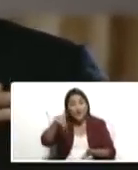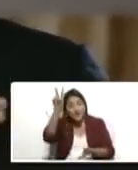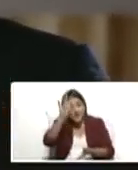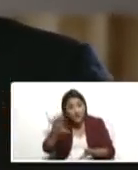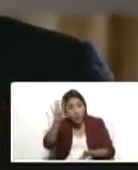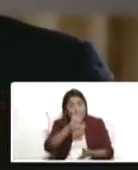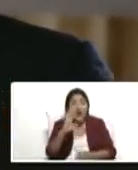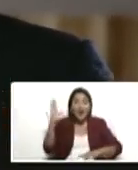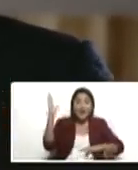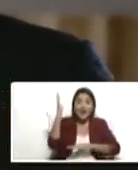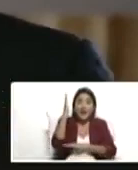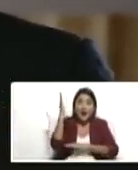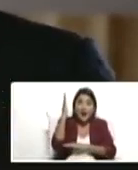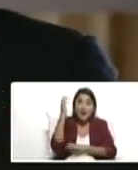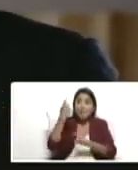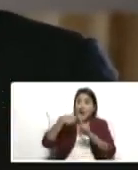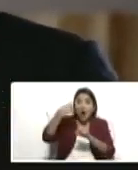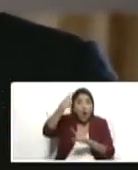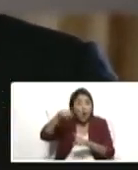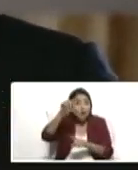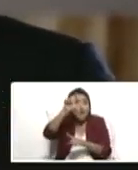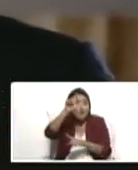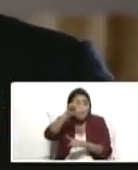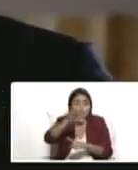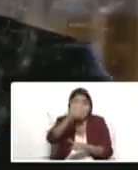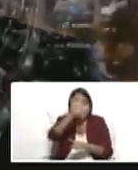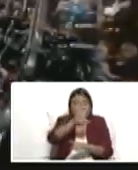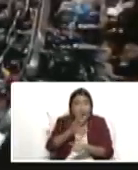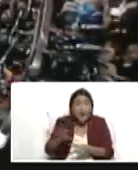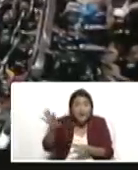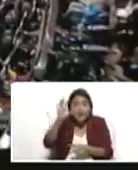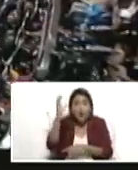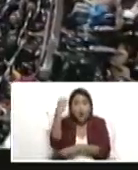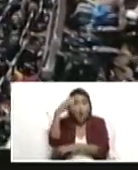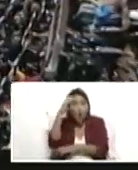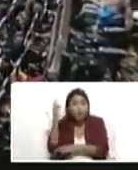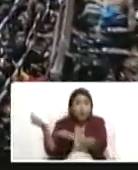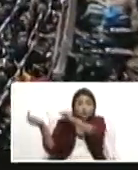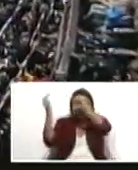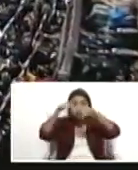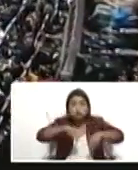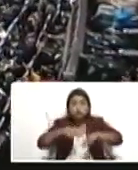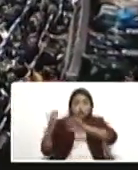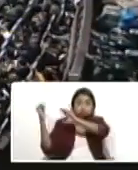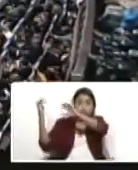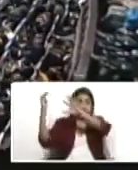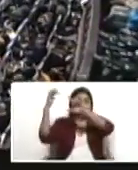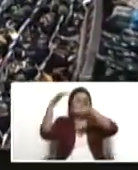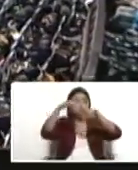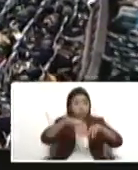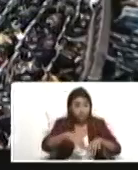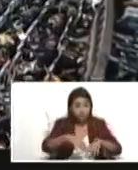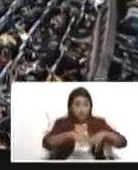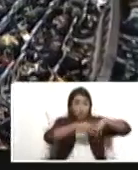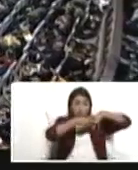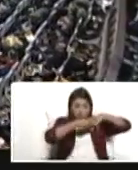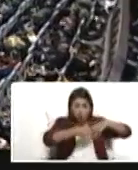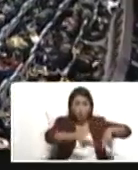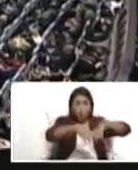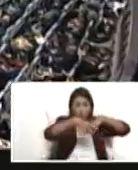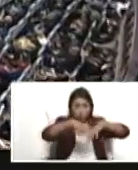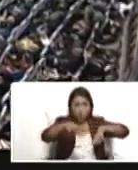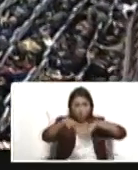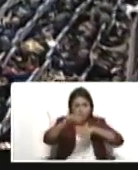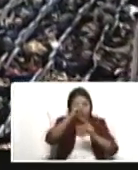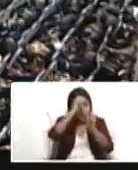venezolanas y gente venida del exterior mucha gente Vino de Colombia embajador mucha gente Vino de Colombia a